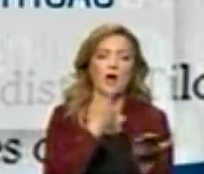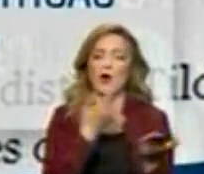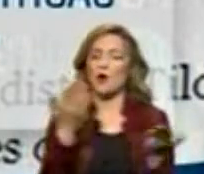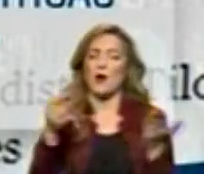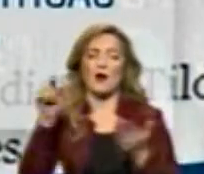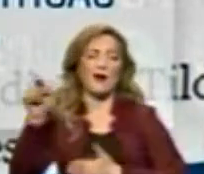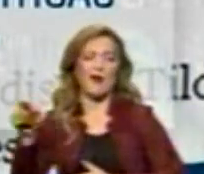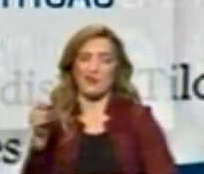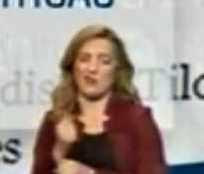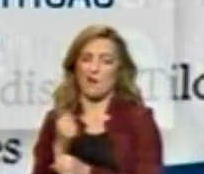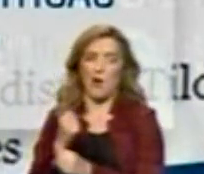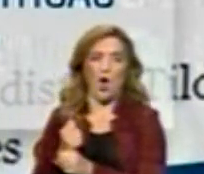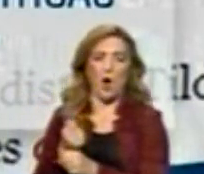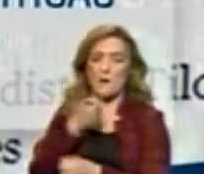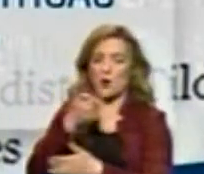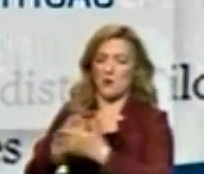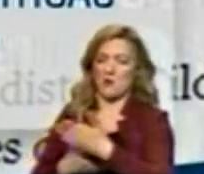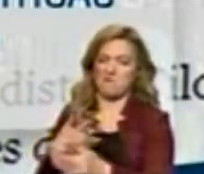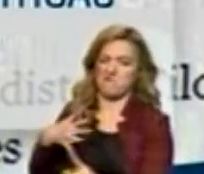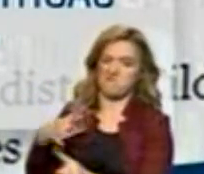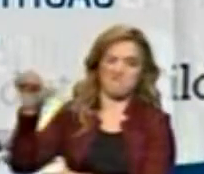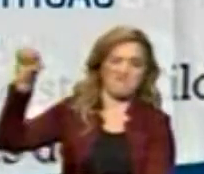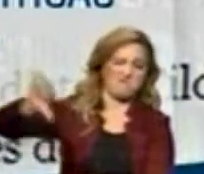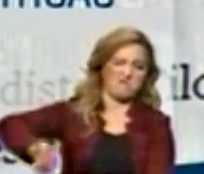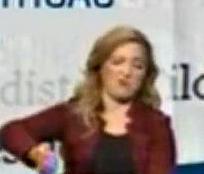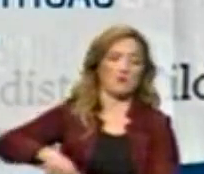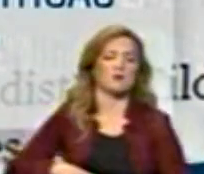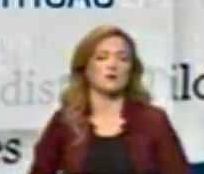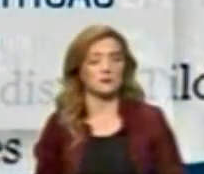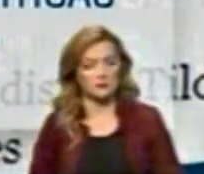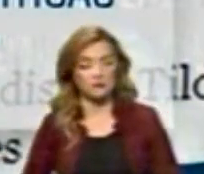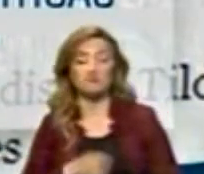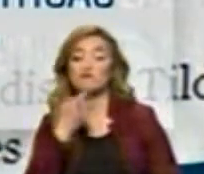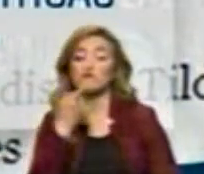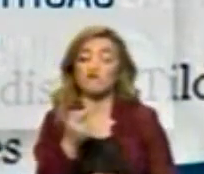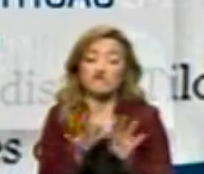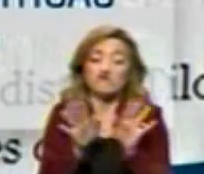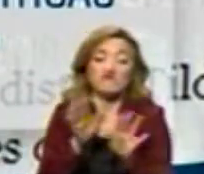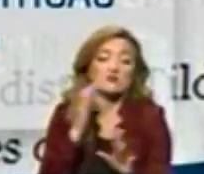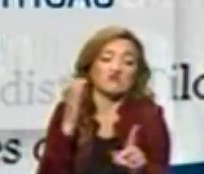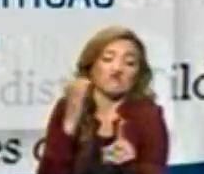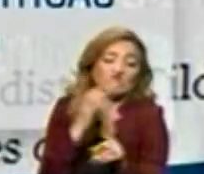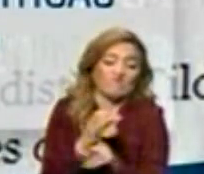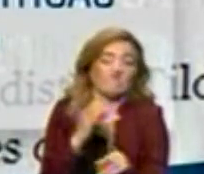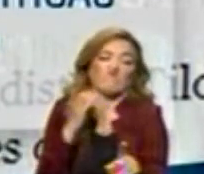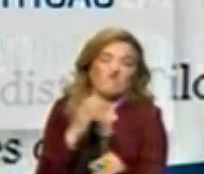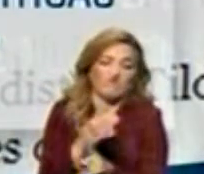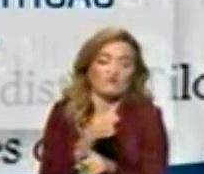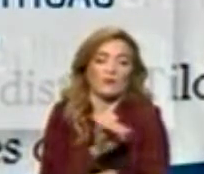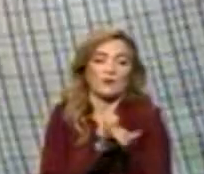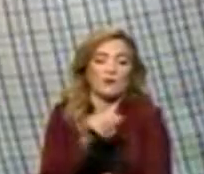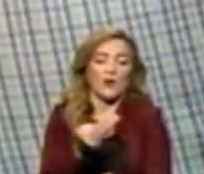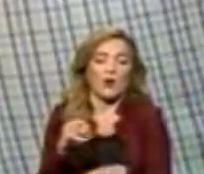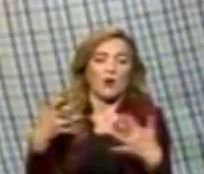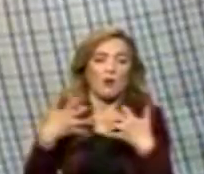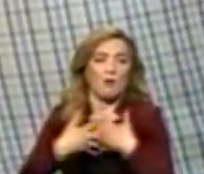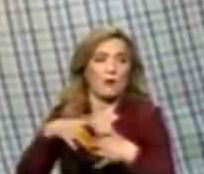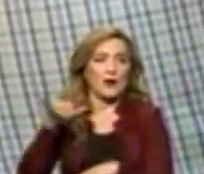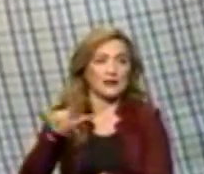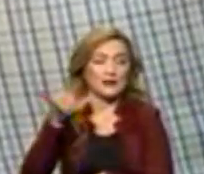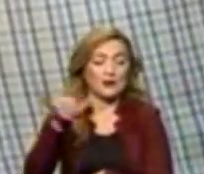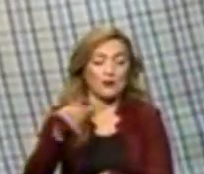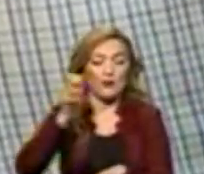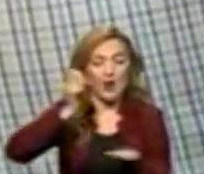denostar el trabajo del periodismo y los periodistas repitió y generalizó sus críticas mordaces al estilo de las sabatinas este abogado